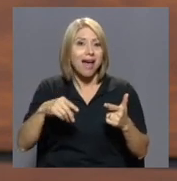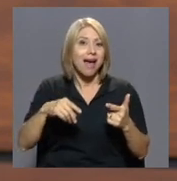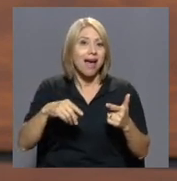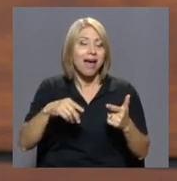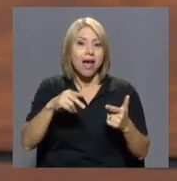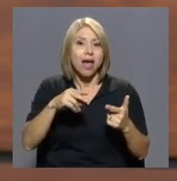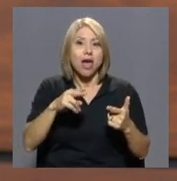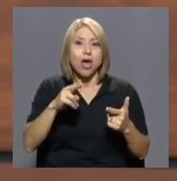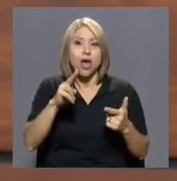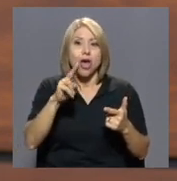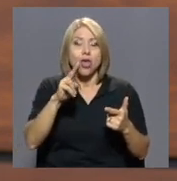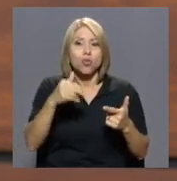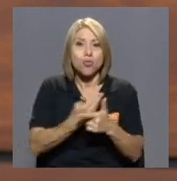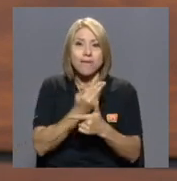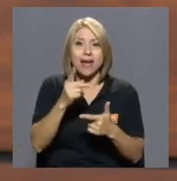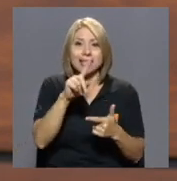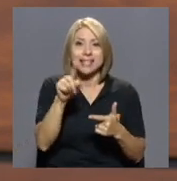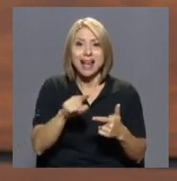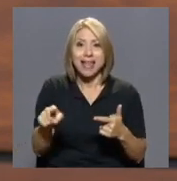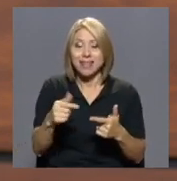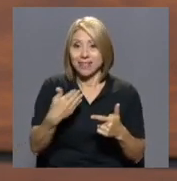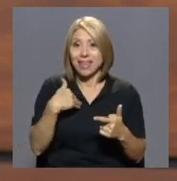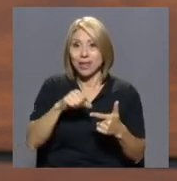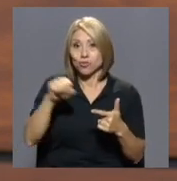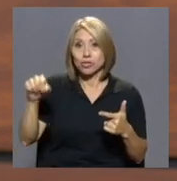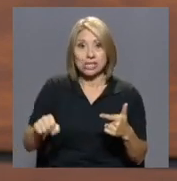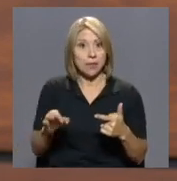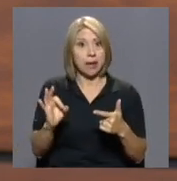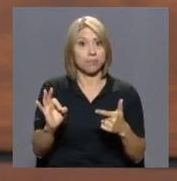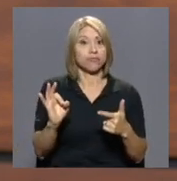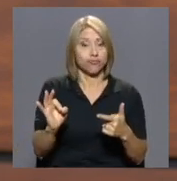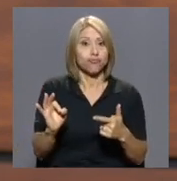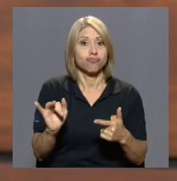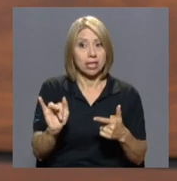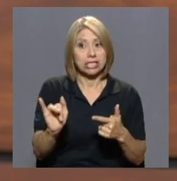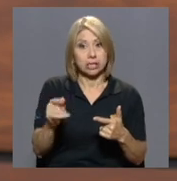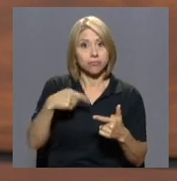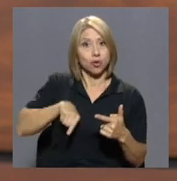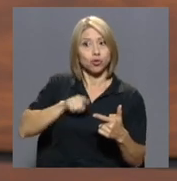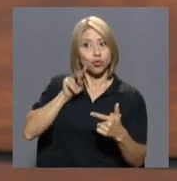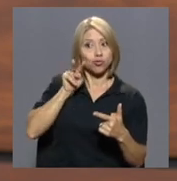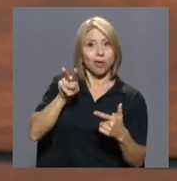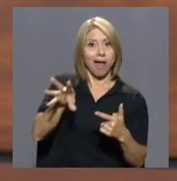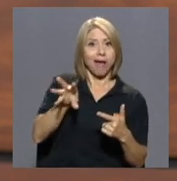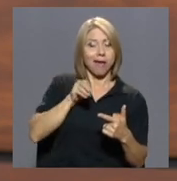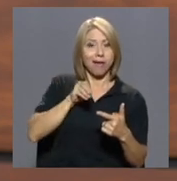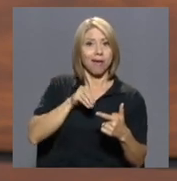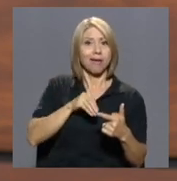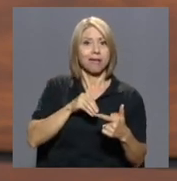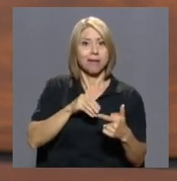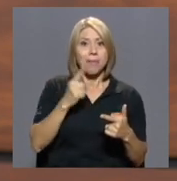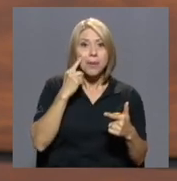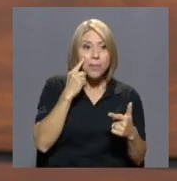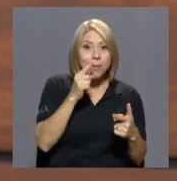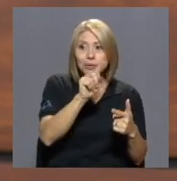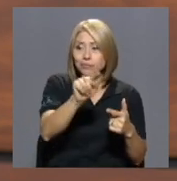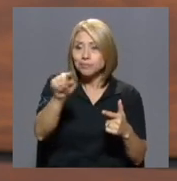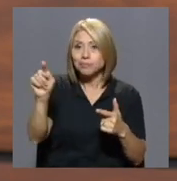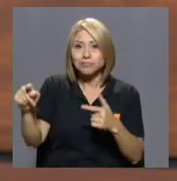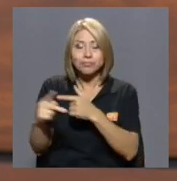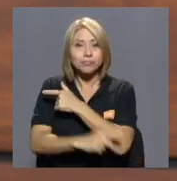que fue nuestro referente en este método. Pero creemos que es